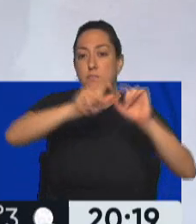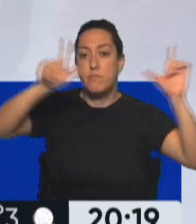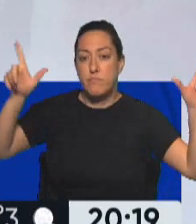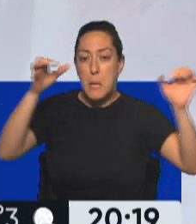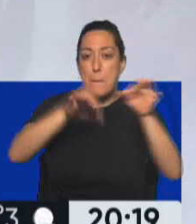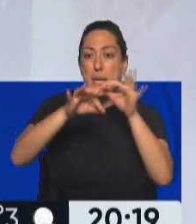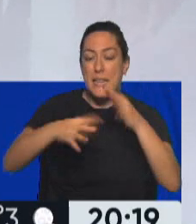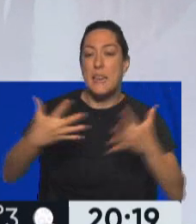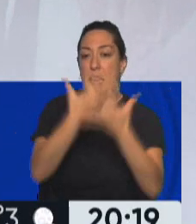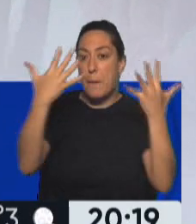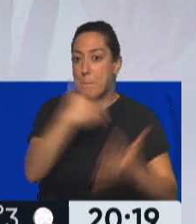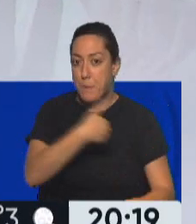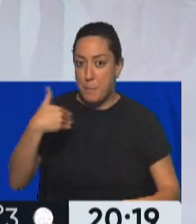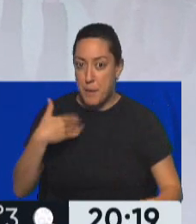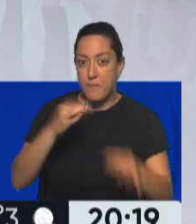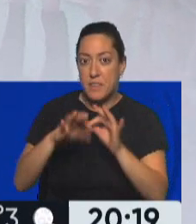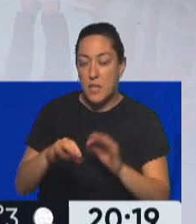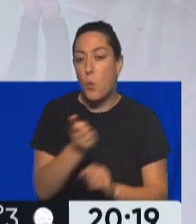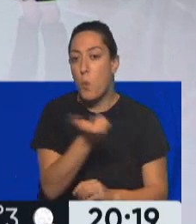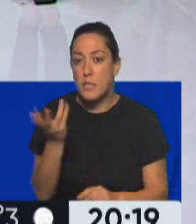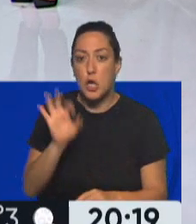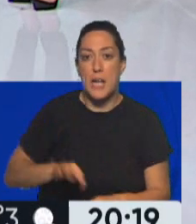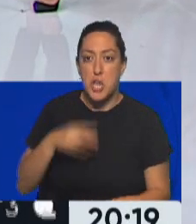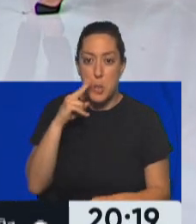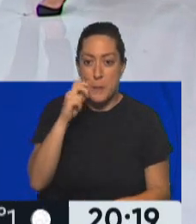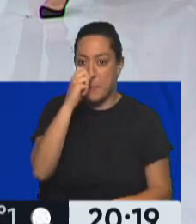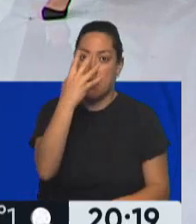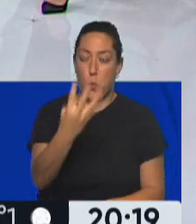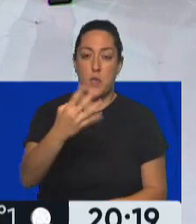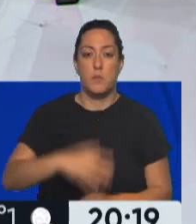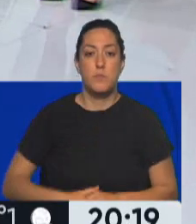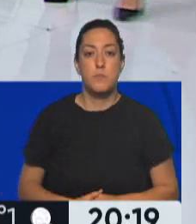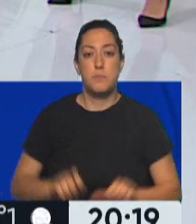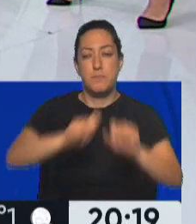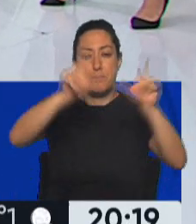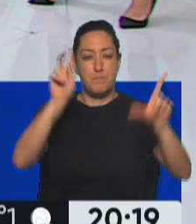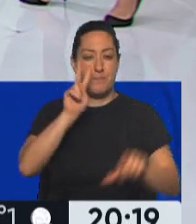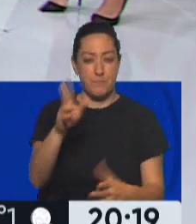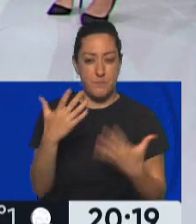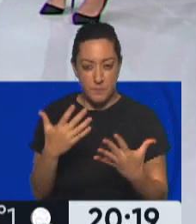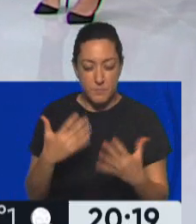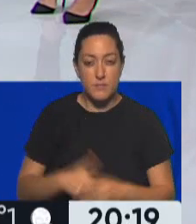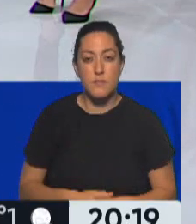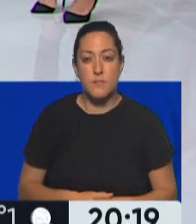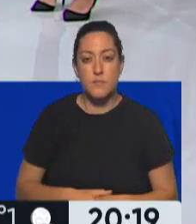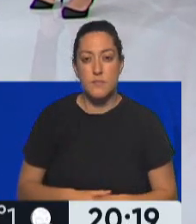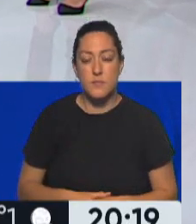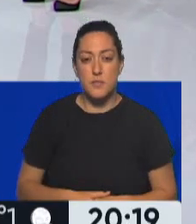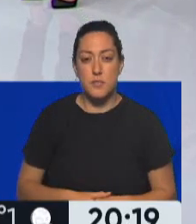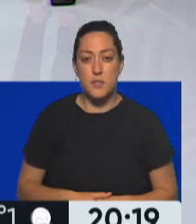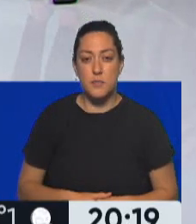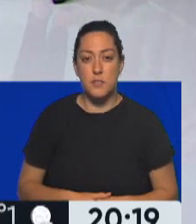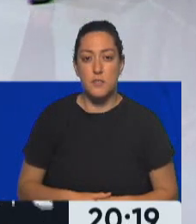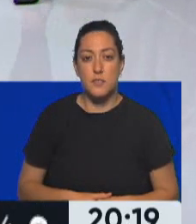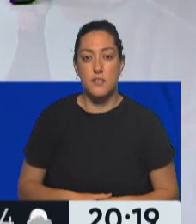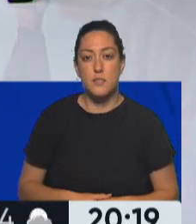Día de la Madre en el Día de la Madre del 2024. Ahí lo estás viendo en pantalla. Las ventas por el Día de la Madre tuvieron una